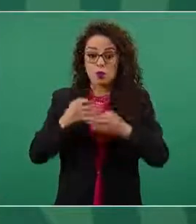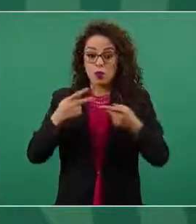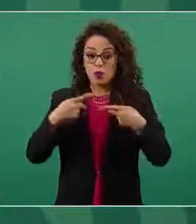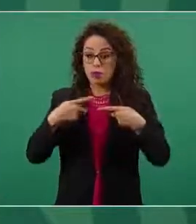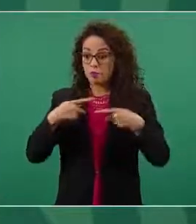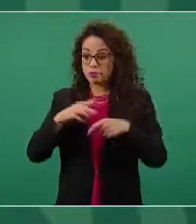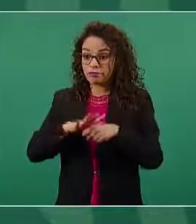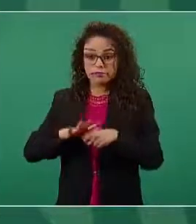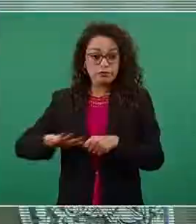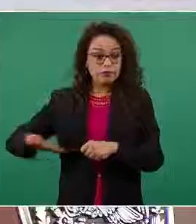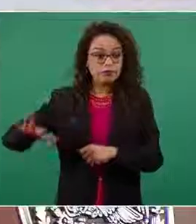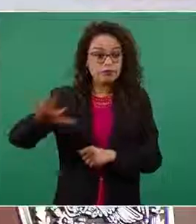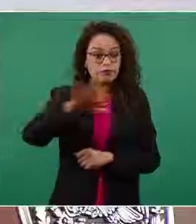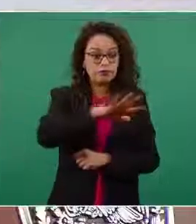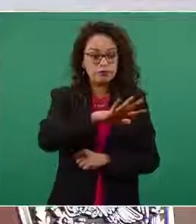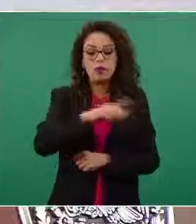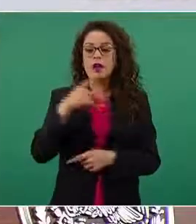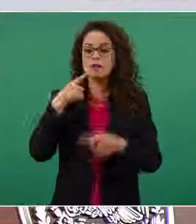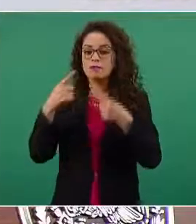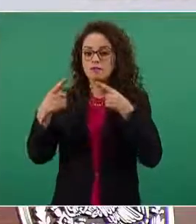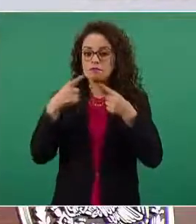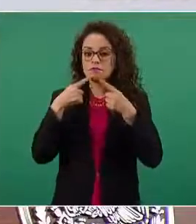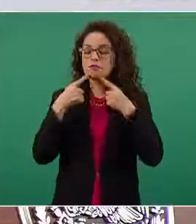elige a su autoridad.